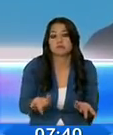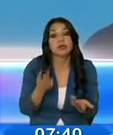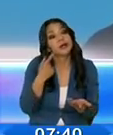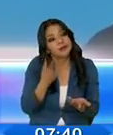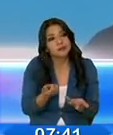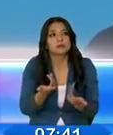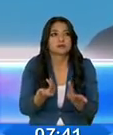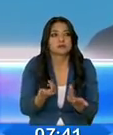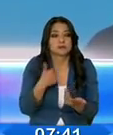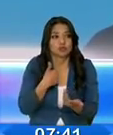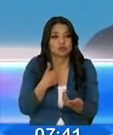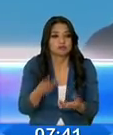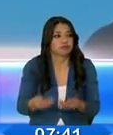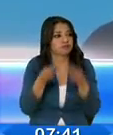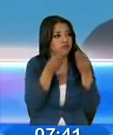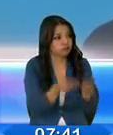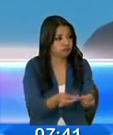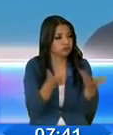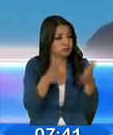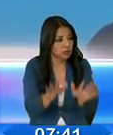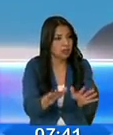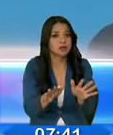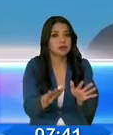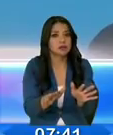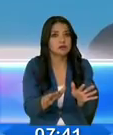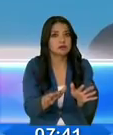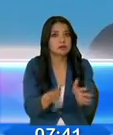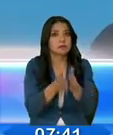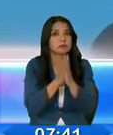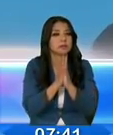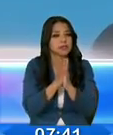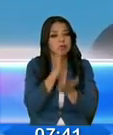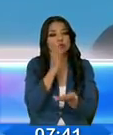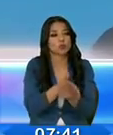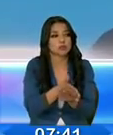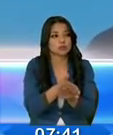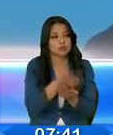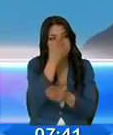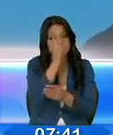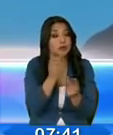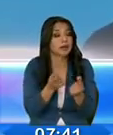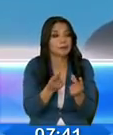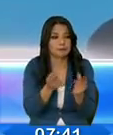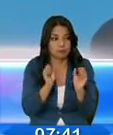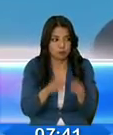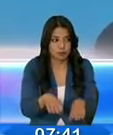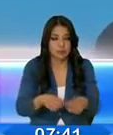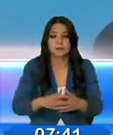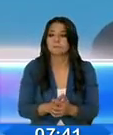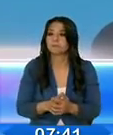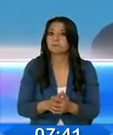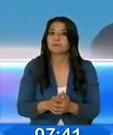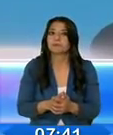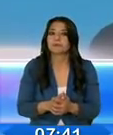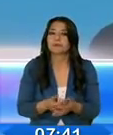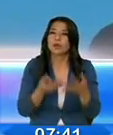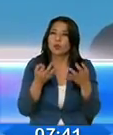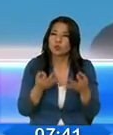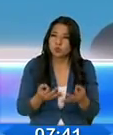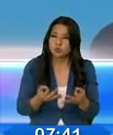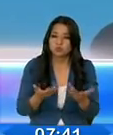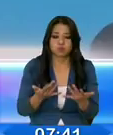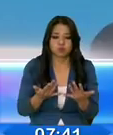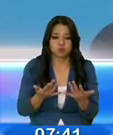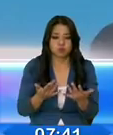es que la vamos a presentar, presentar la solicitud de anulación cuanto antes. Desde el momento en que